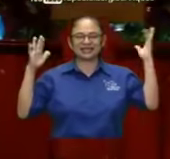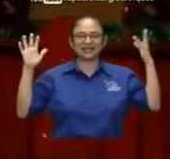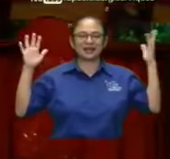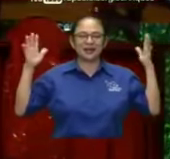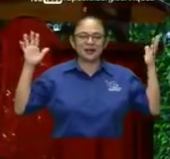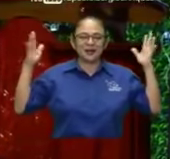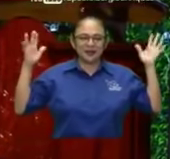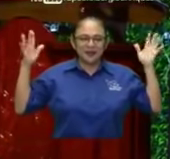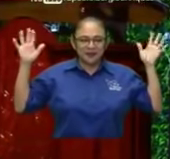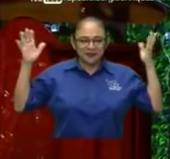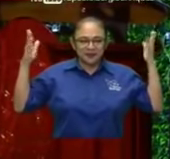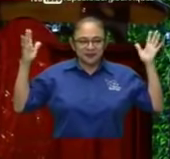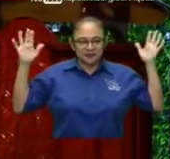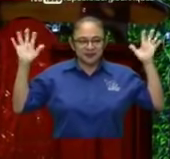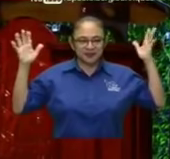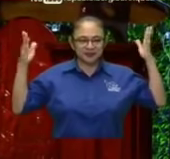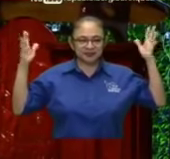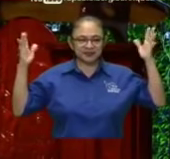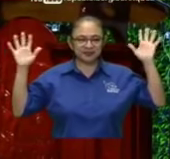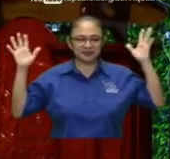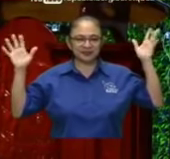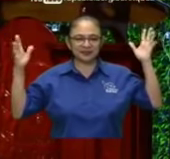Señor.